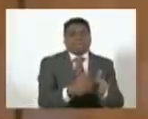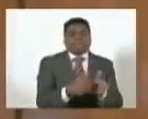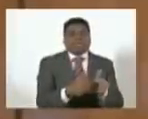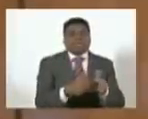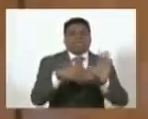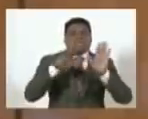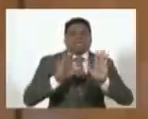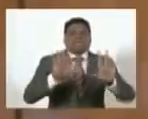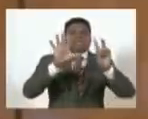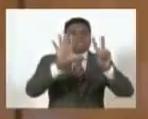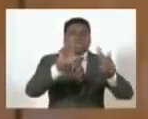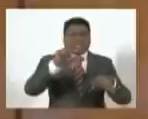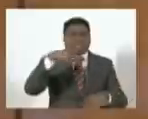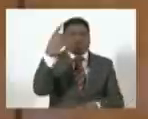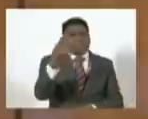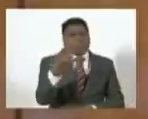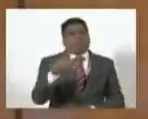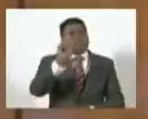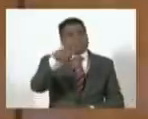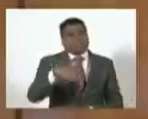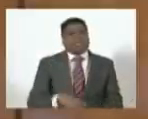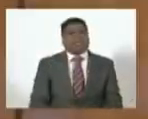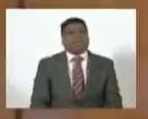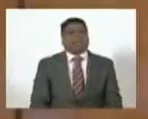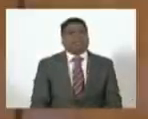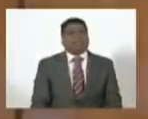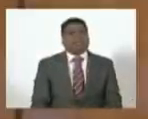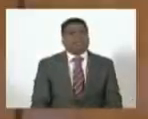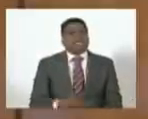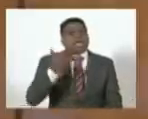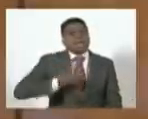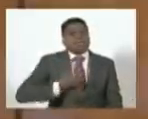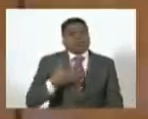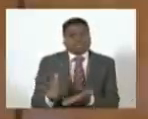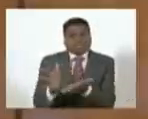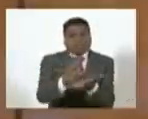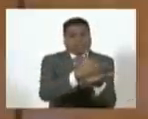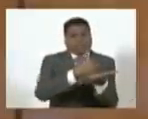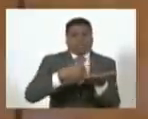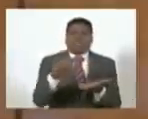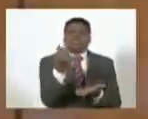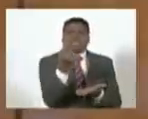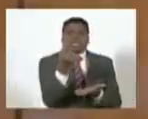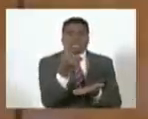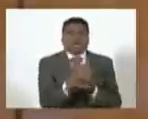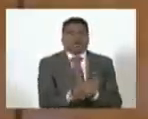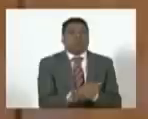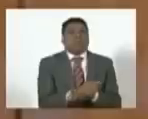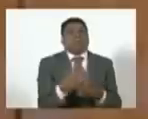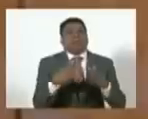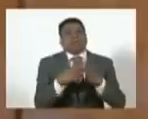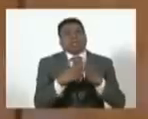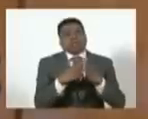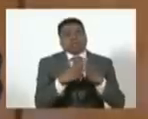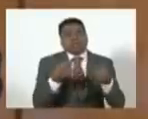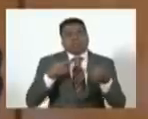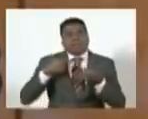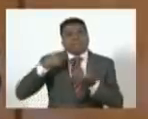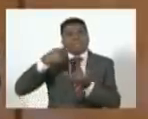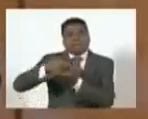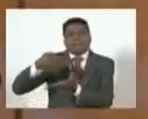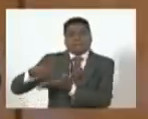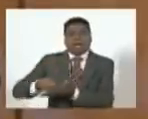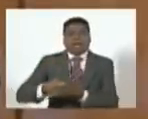2017 y en los años que está por venir importantes recursos fiscales para seguir invirtiéndolos en la gran